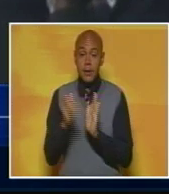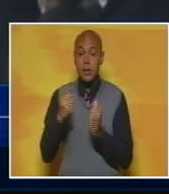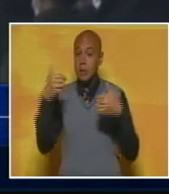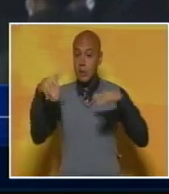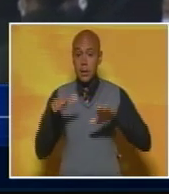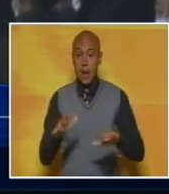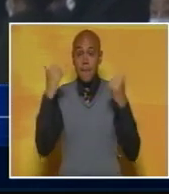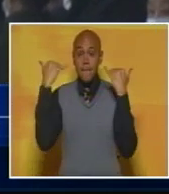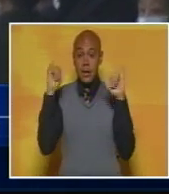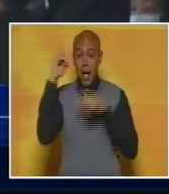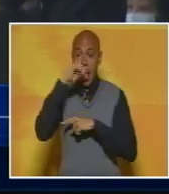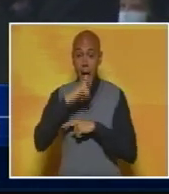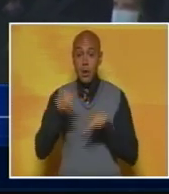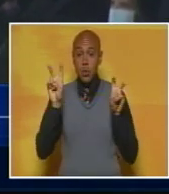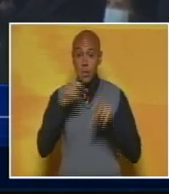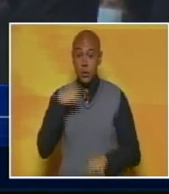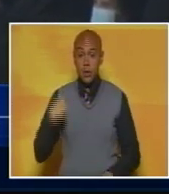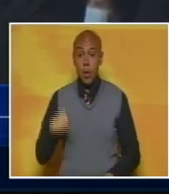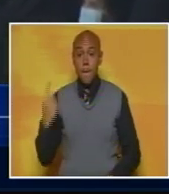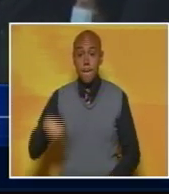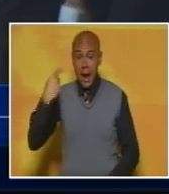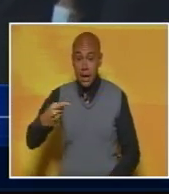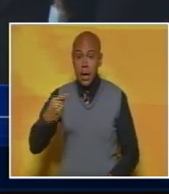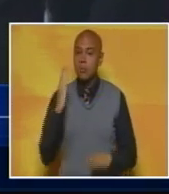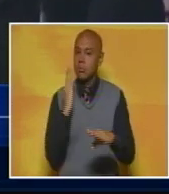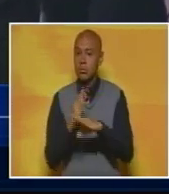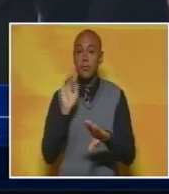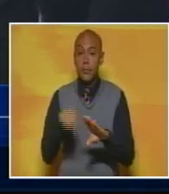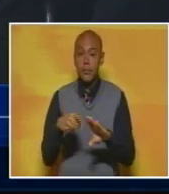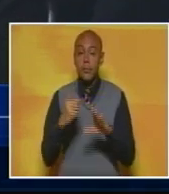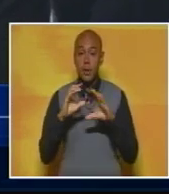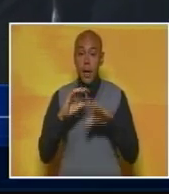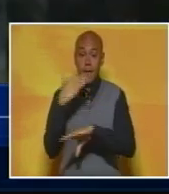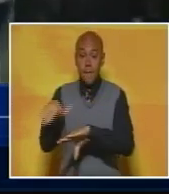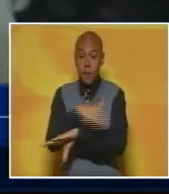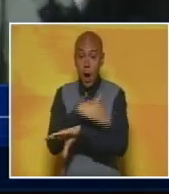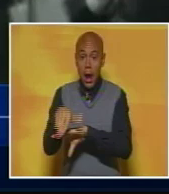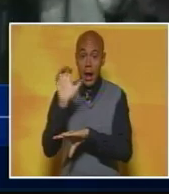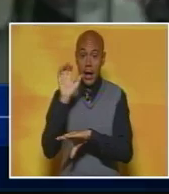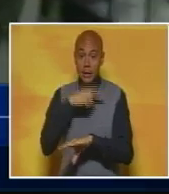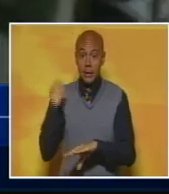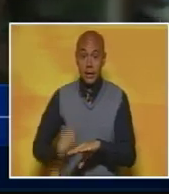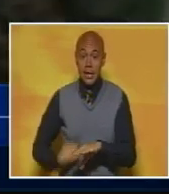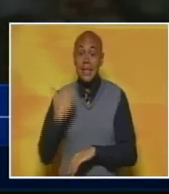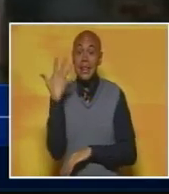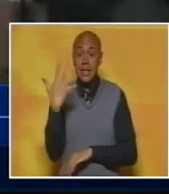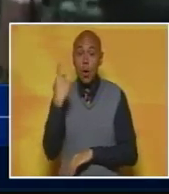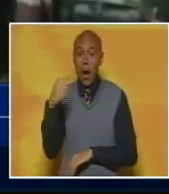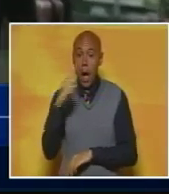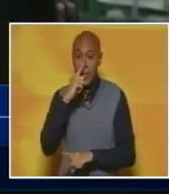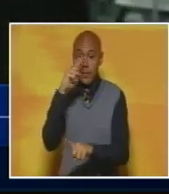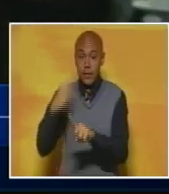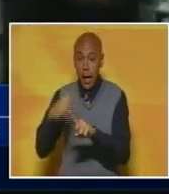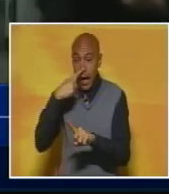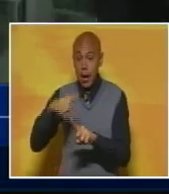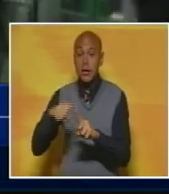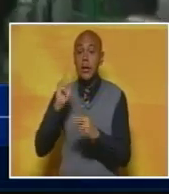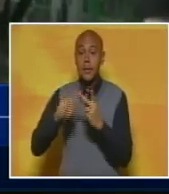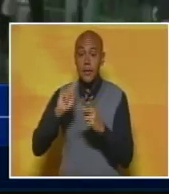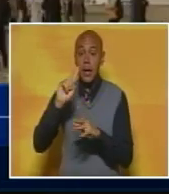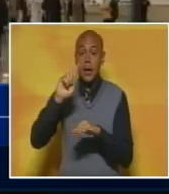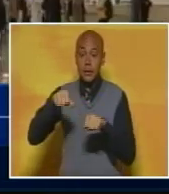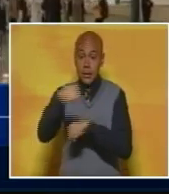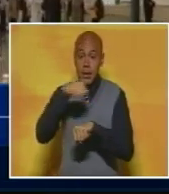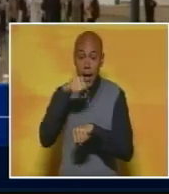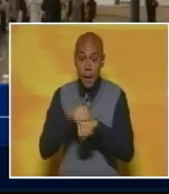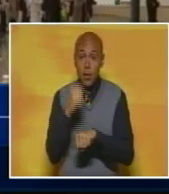Año Nuevo que comienzan mañana. Fuera de la nación ya se han diagnosticado al menos 5 casos en Tailandia, 3 en Singapur, 2